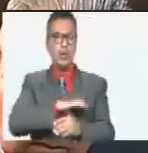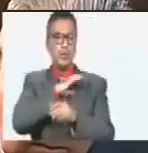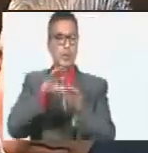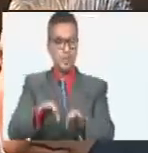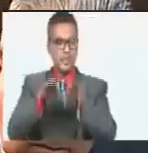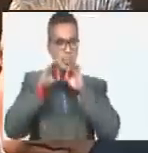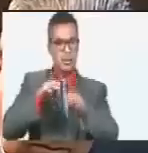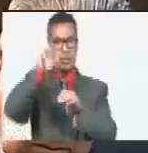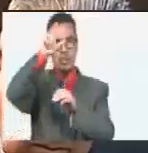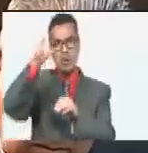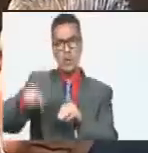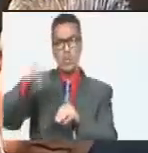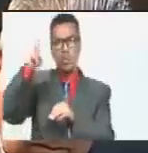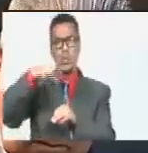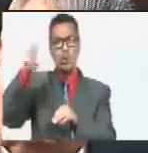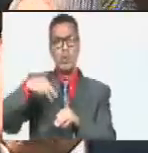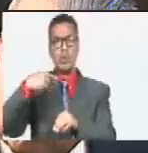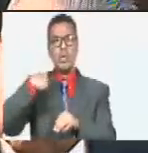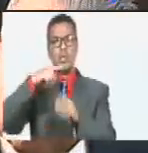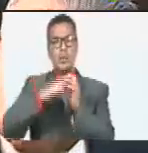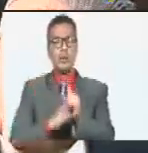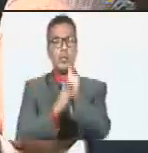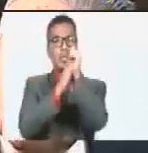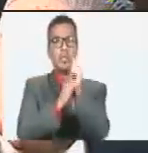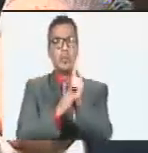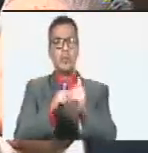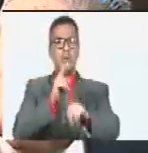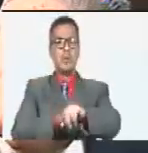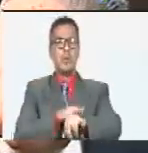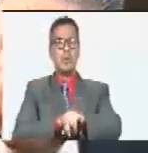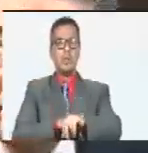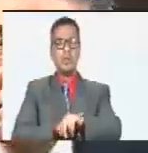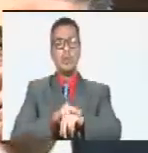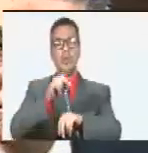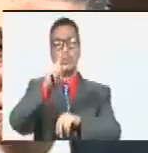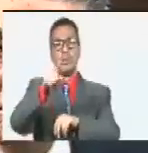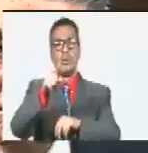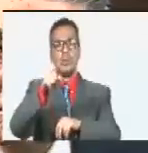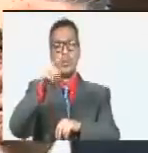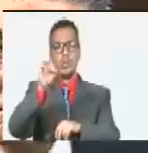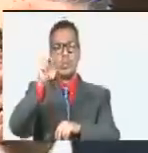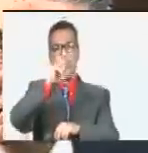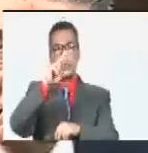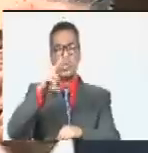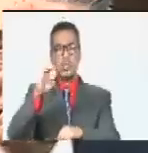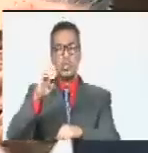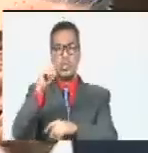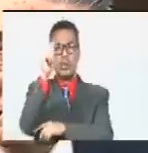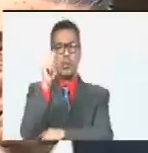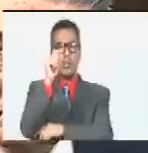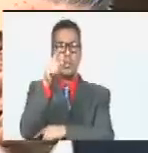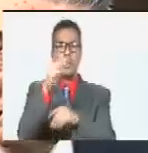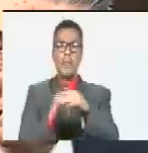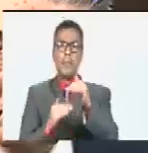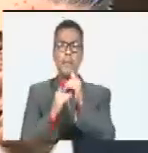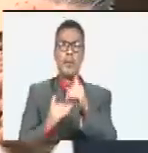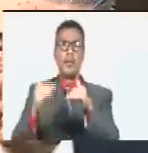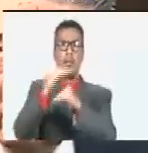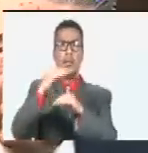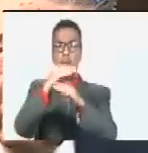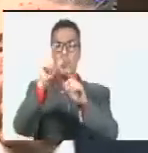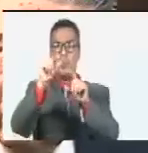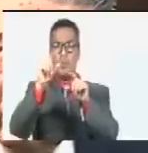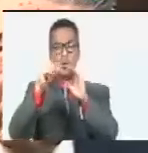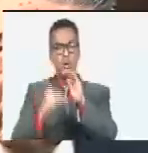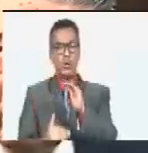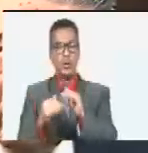que preside el doctor Escarrá, donde allí no somos un tema de mayoría ni un tema de minoría, somos un